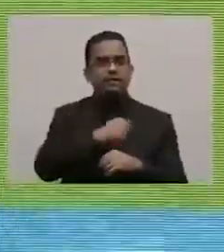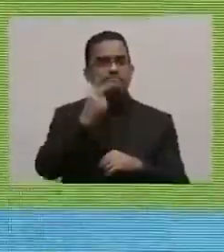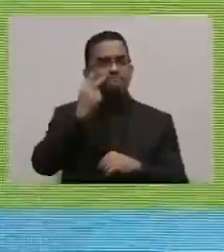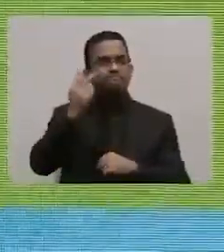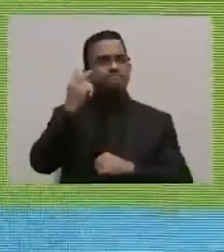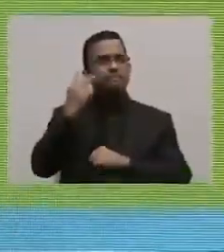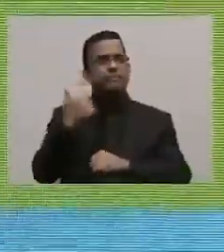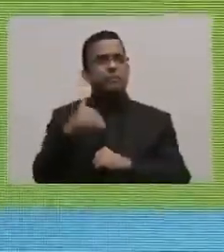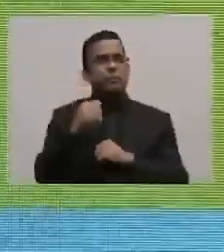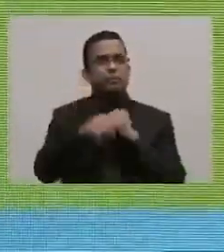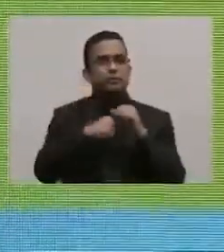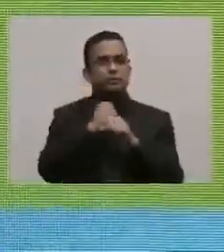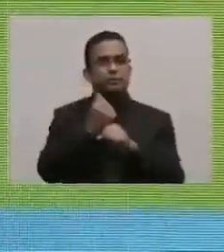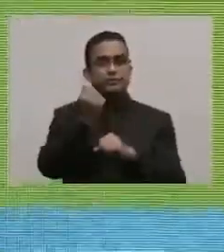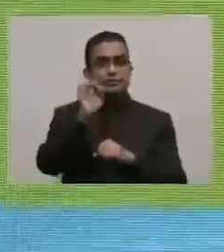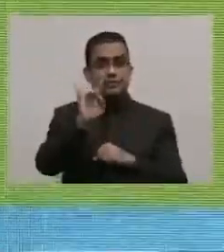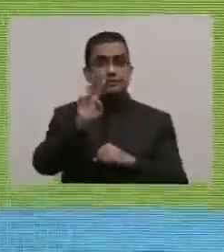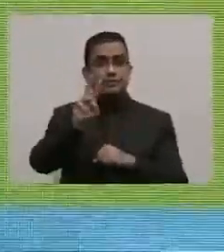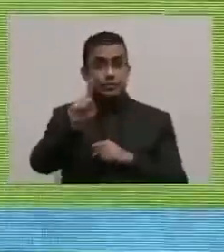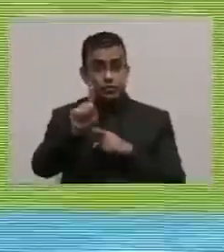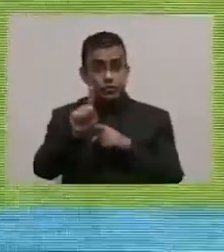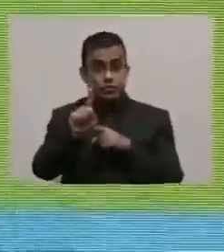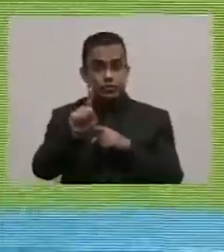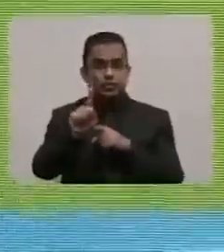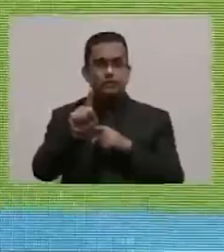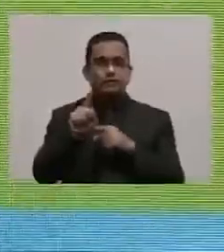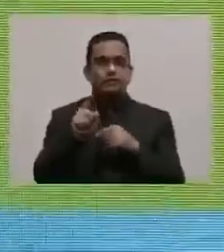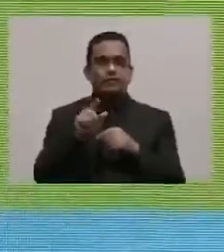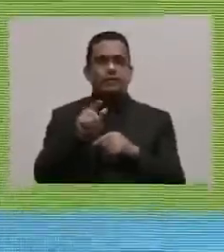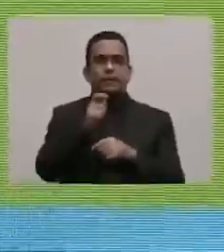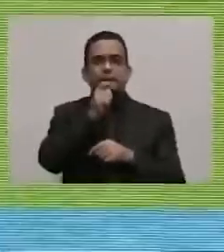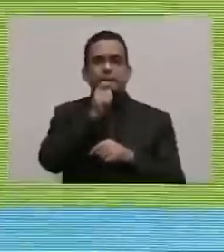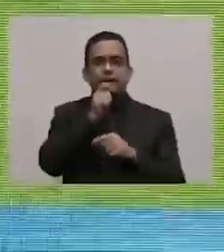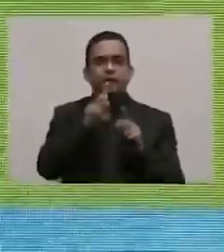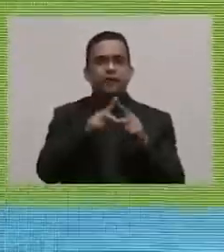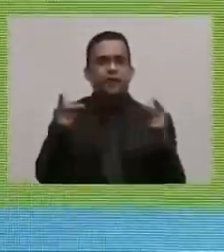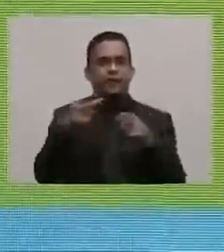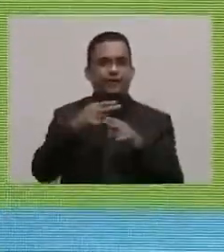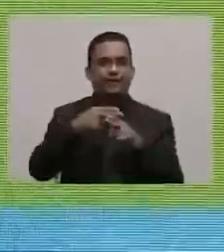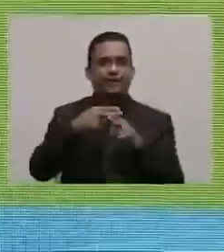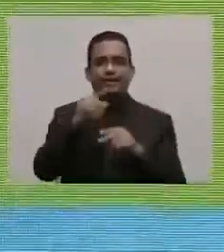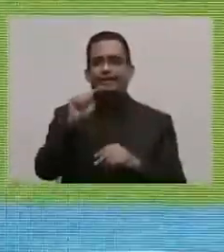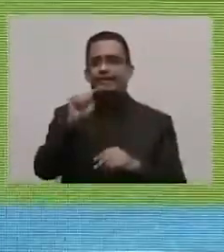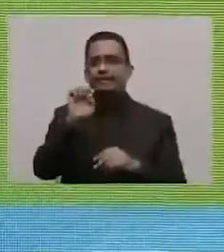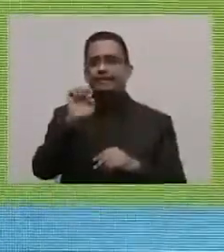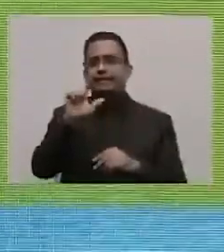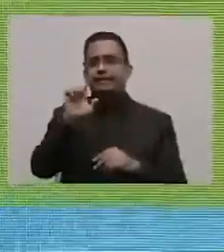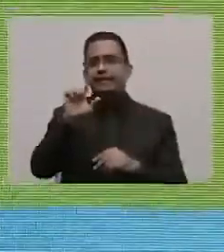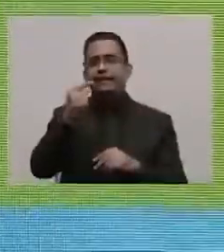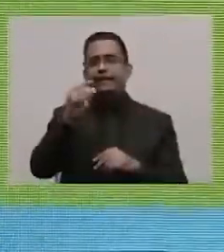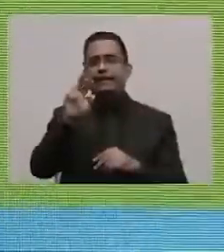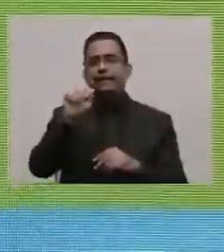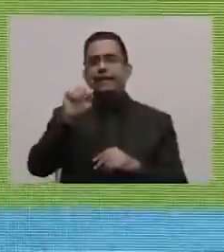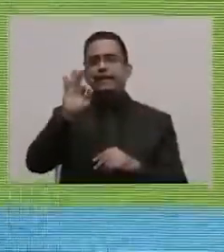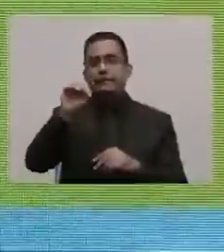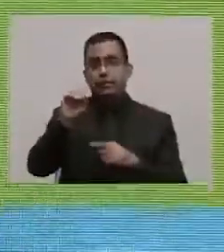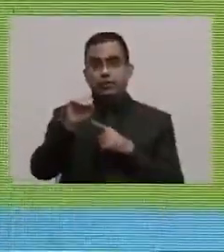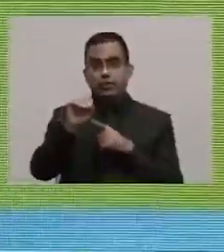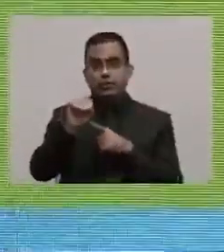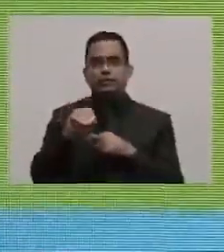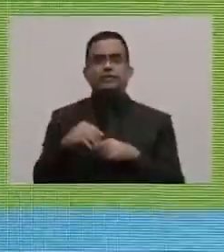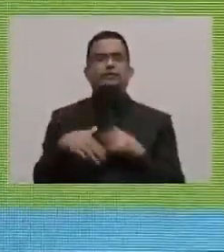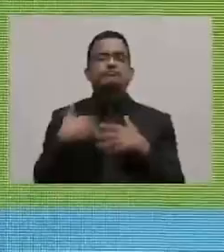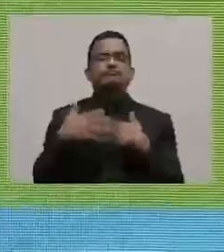luz en 1821 del efímero periódico El Telégrafo Constitucional, un semanario